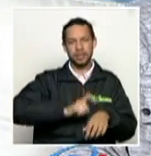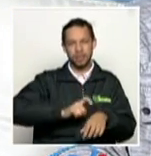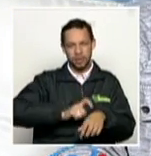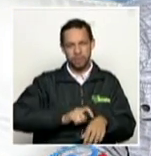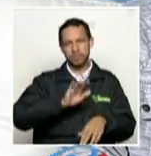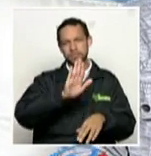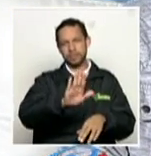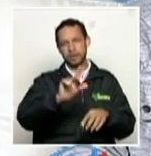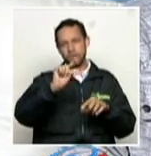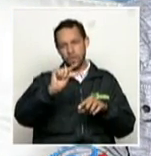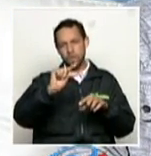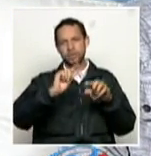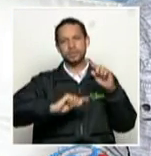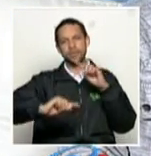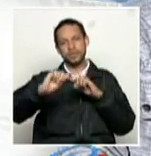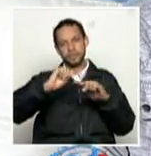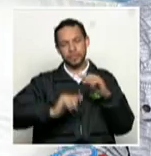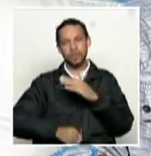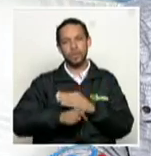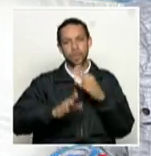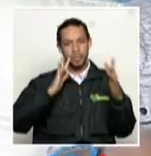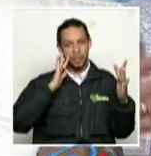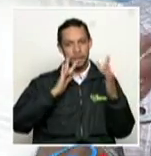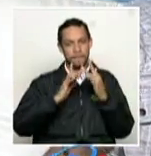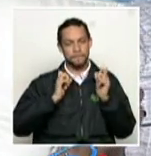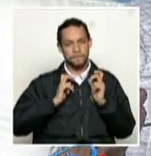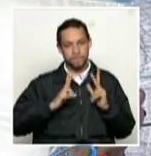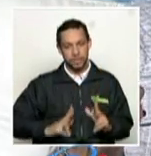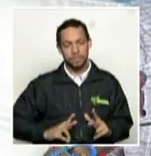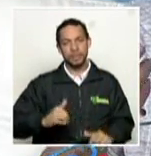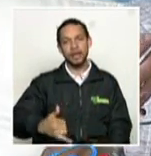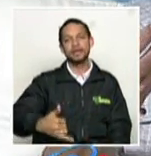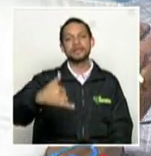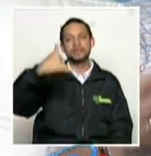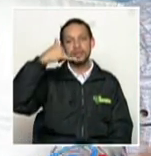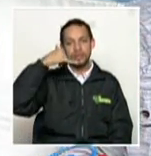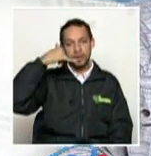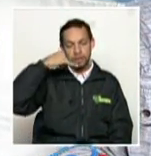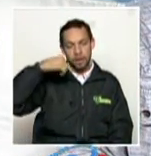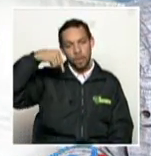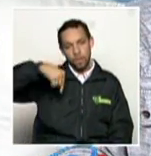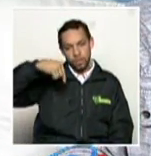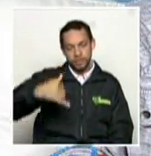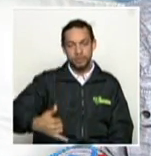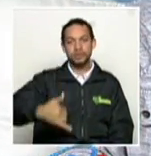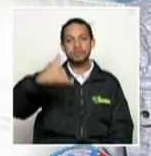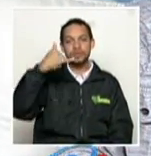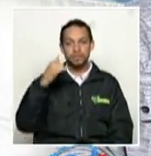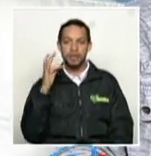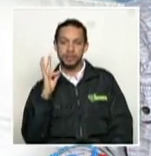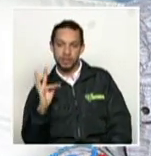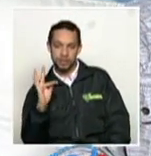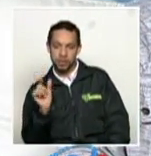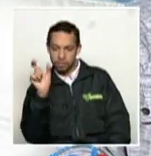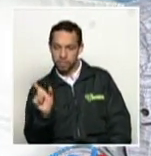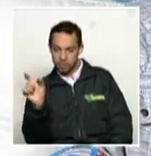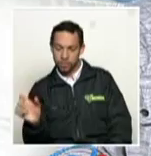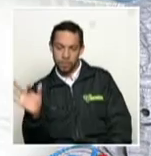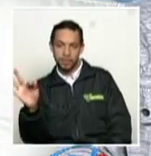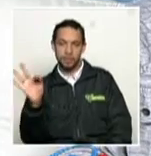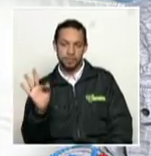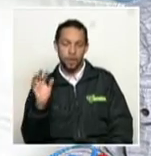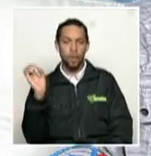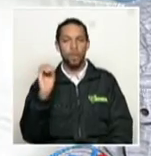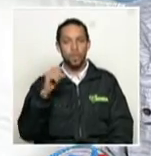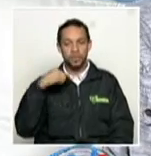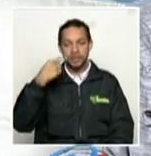un instante nuestro programa Conexión Vital, con llamadas, con testimonios también, o con